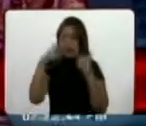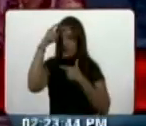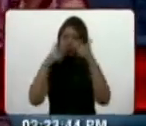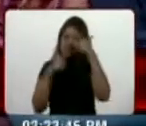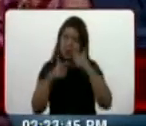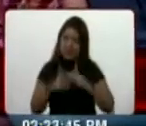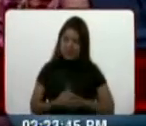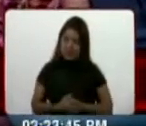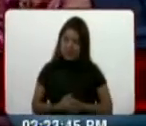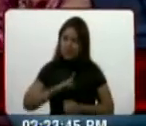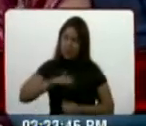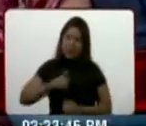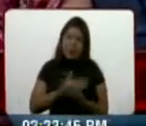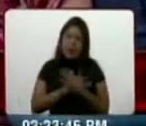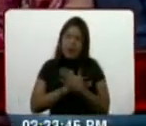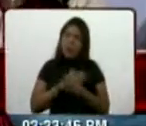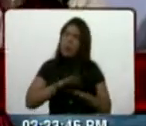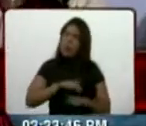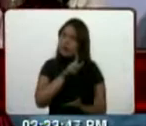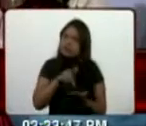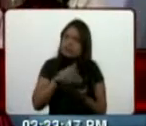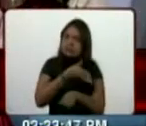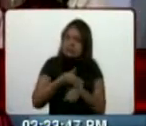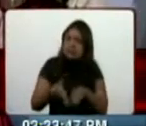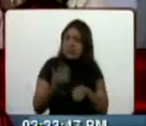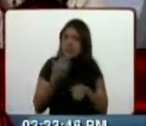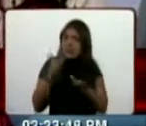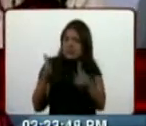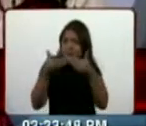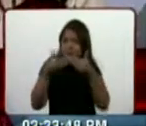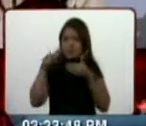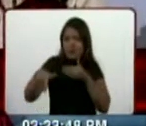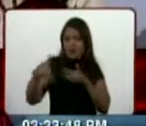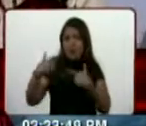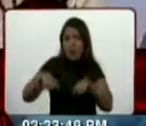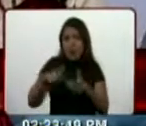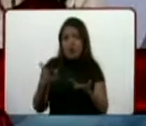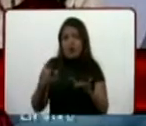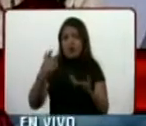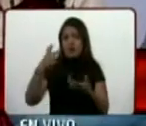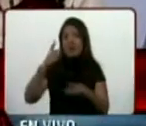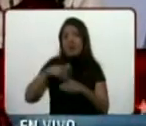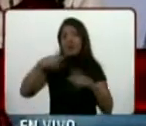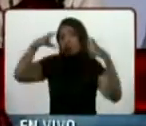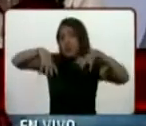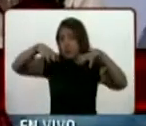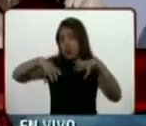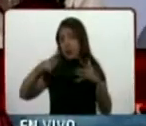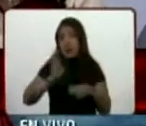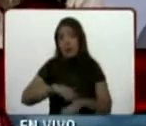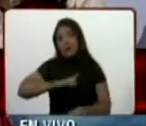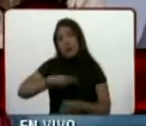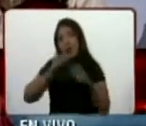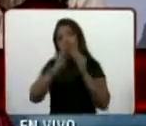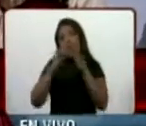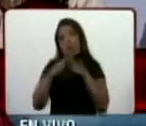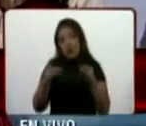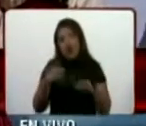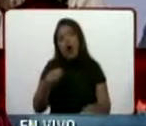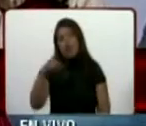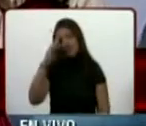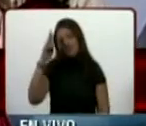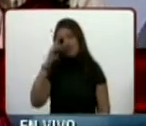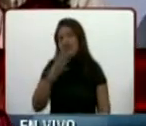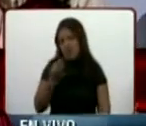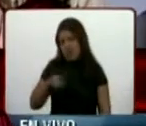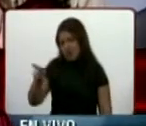Chávez, pero porque usted viene a votar, ya casi cerró el centro. Y además estaba lloviendo. Bueno, estábamos arreglando todo. Tienes razón, me dijeron, Nicolás,